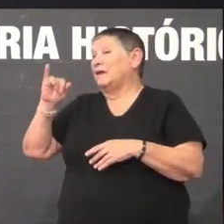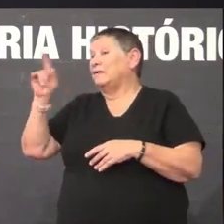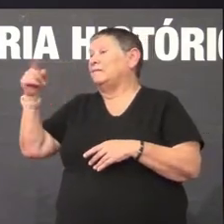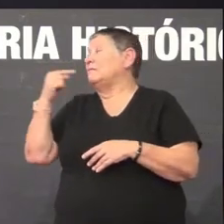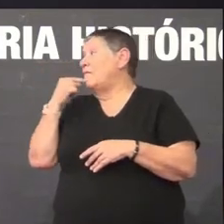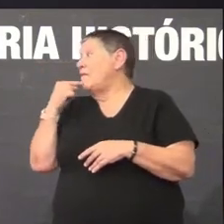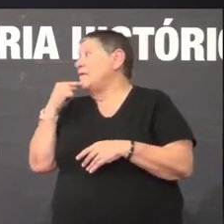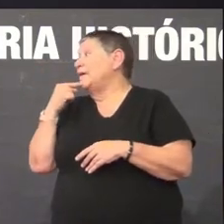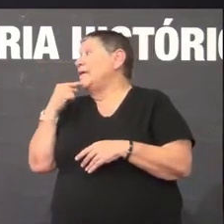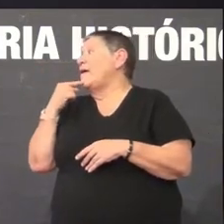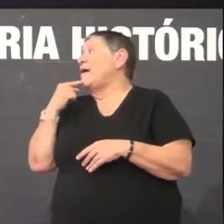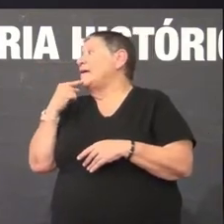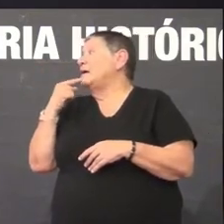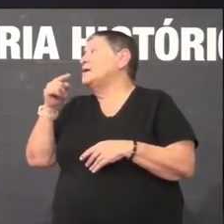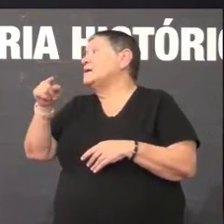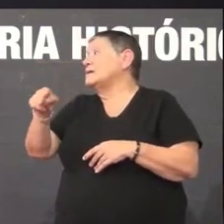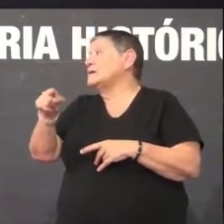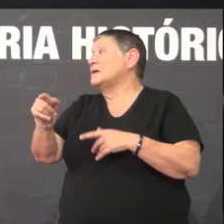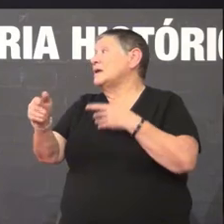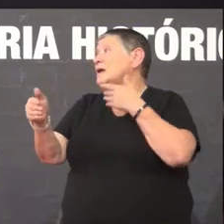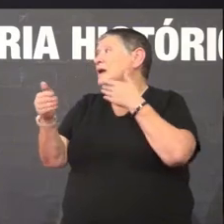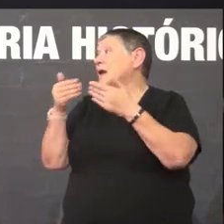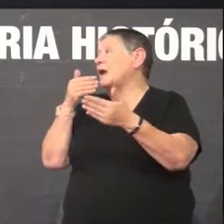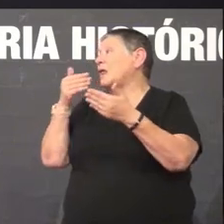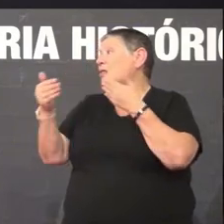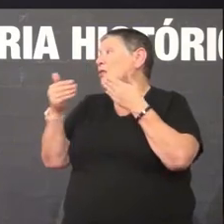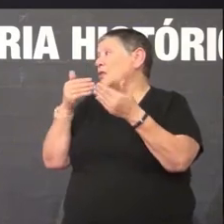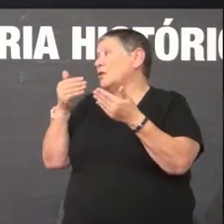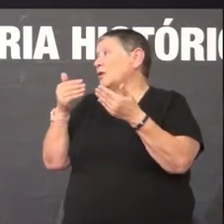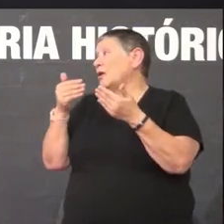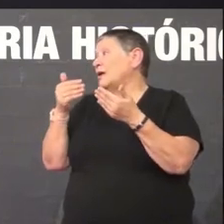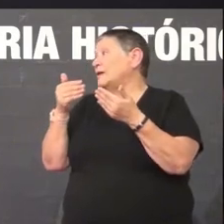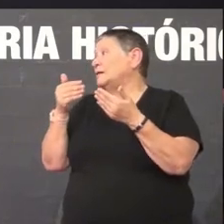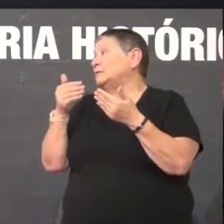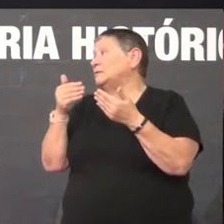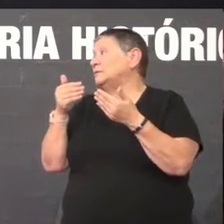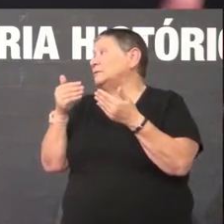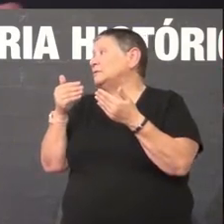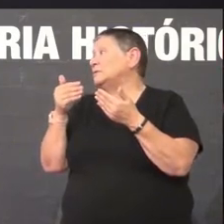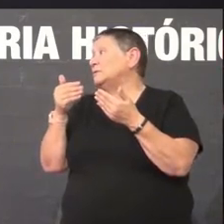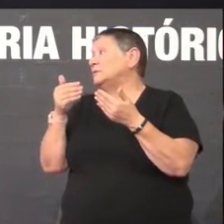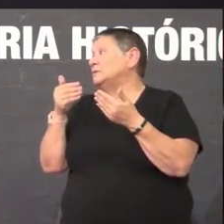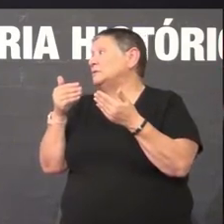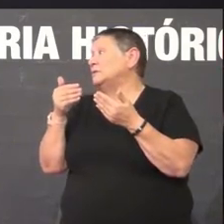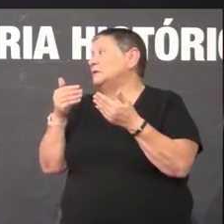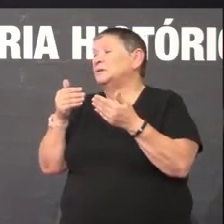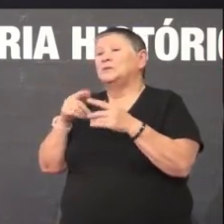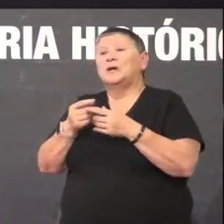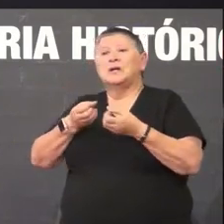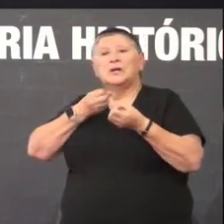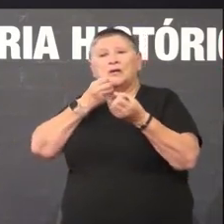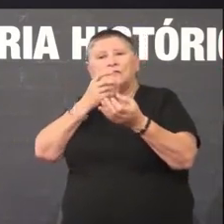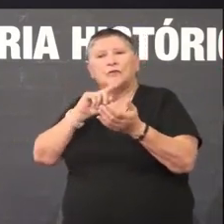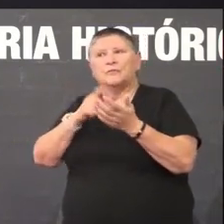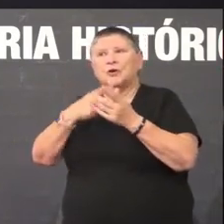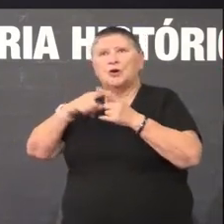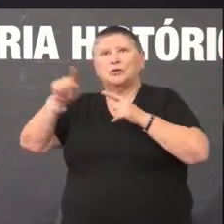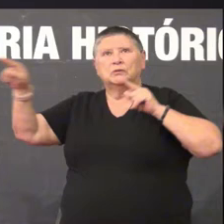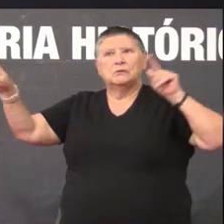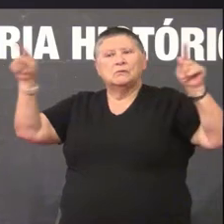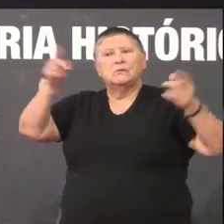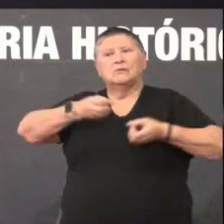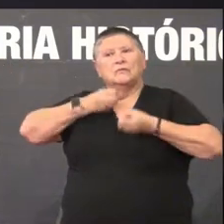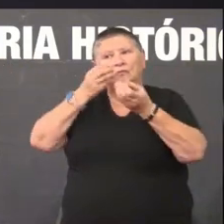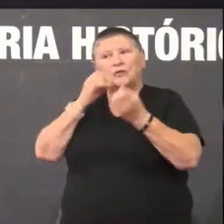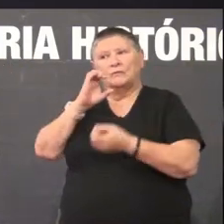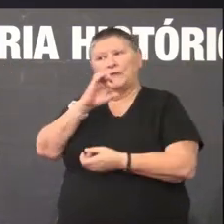es que, bueno, que en la relación con él están, bueno, pues informándole de las cosas que hay, de las cosas